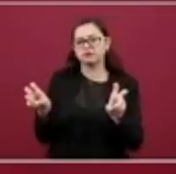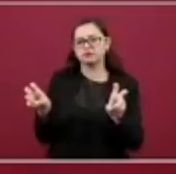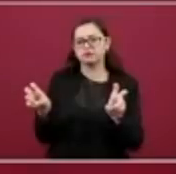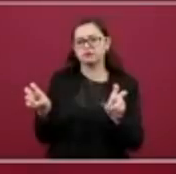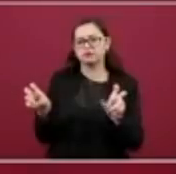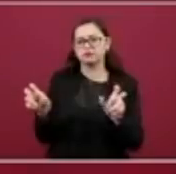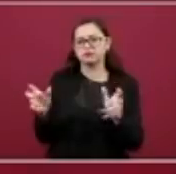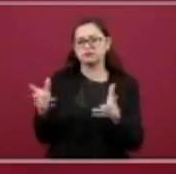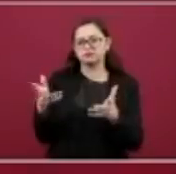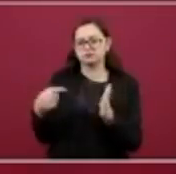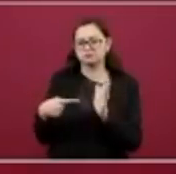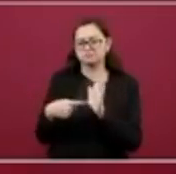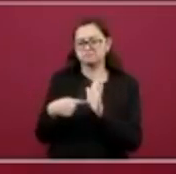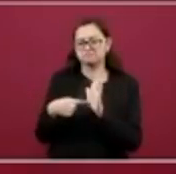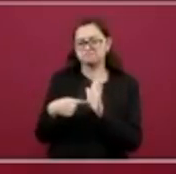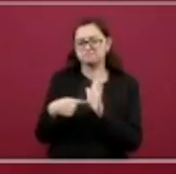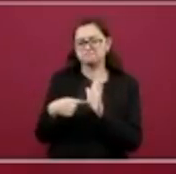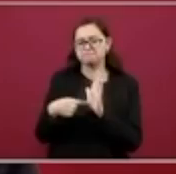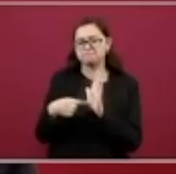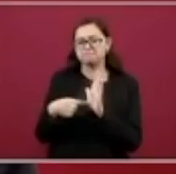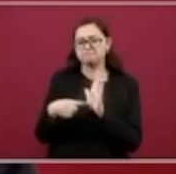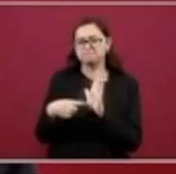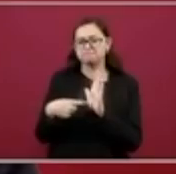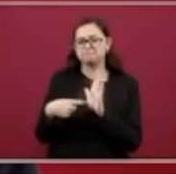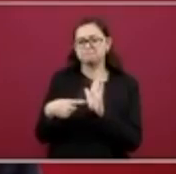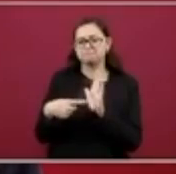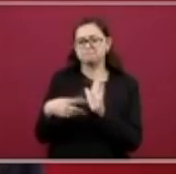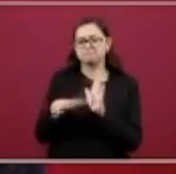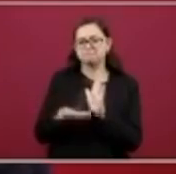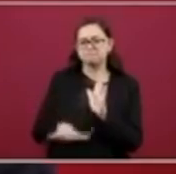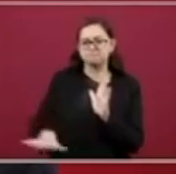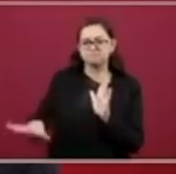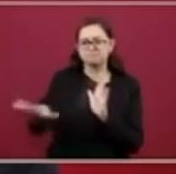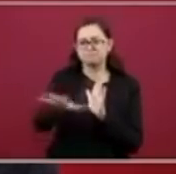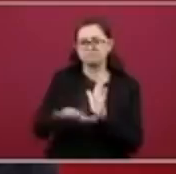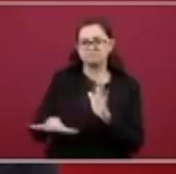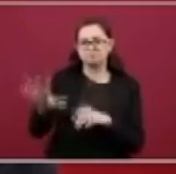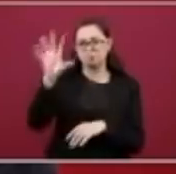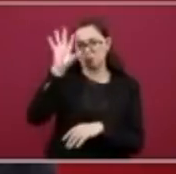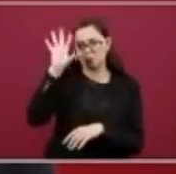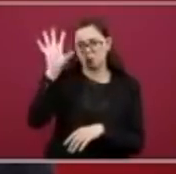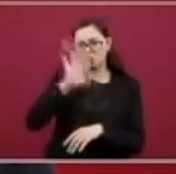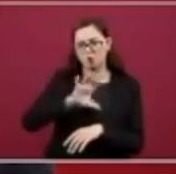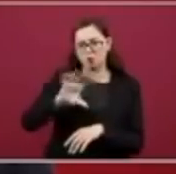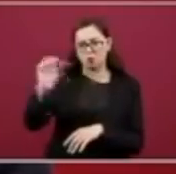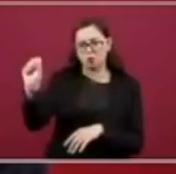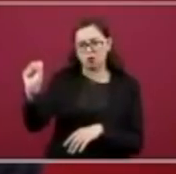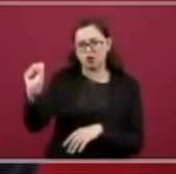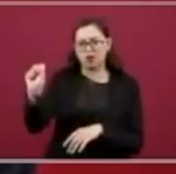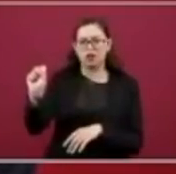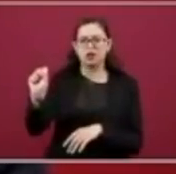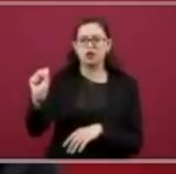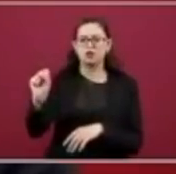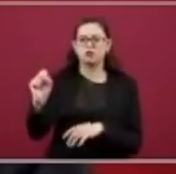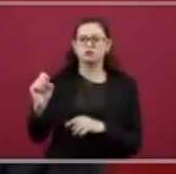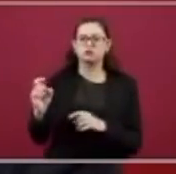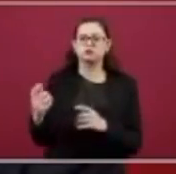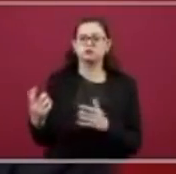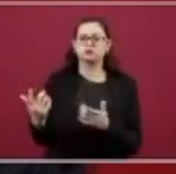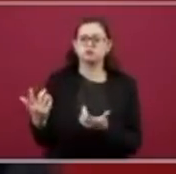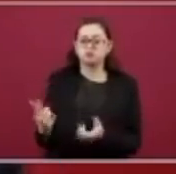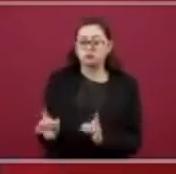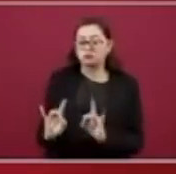pueda garantizar a los pobladores de Morelos que, en el caso